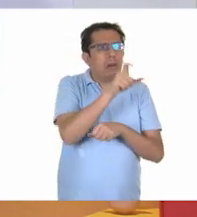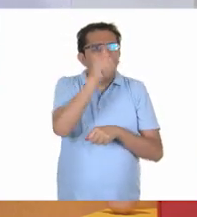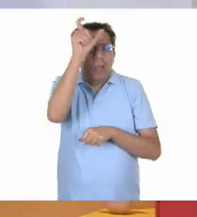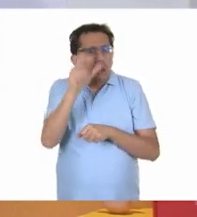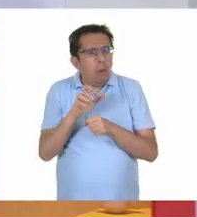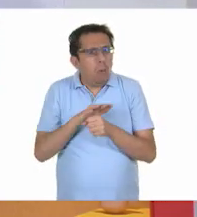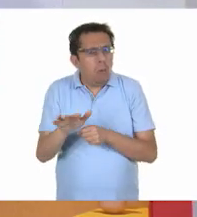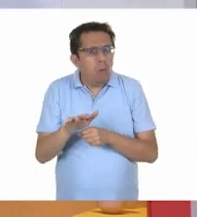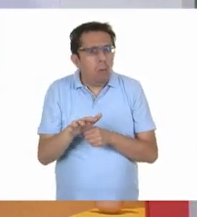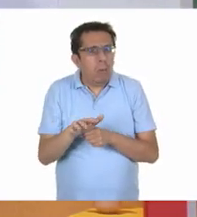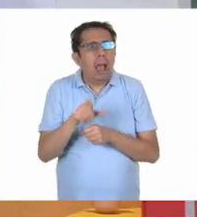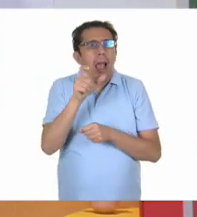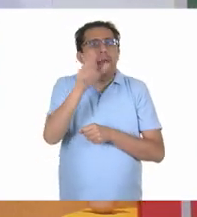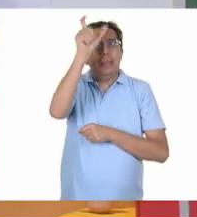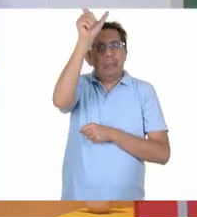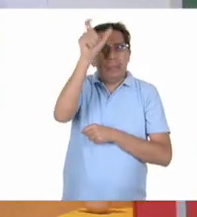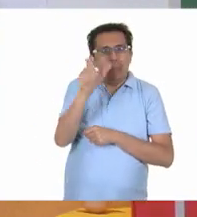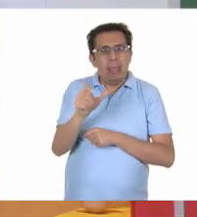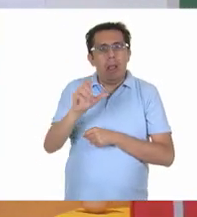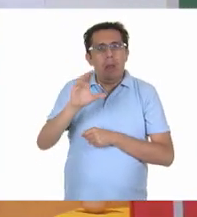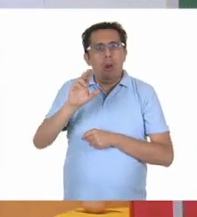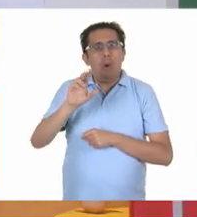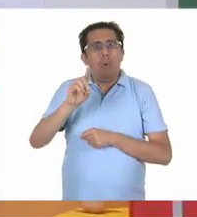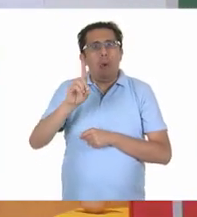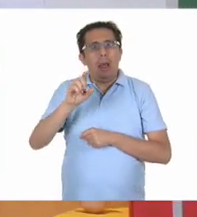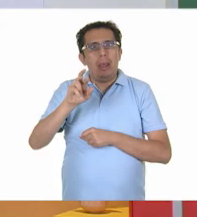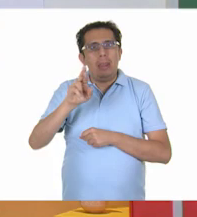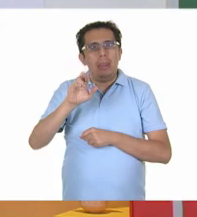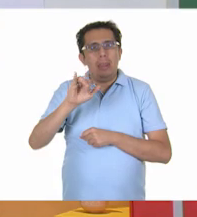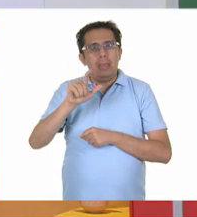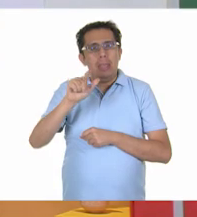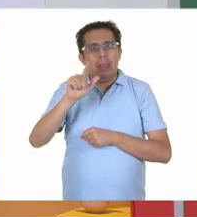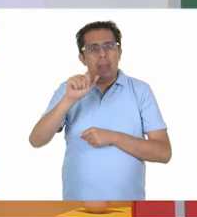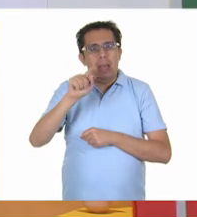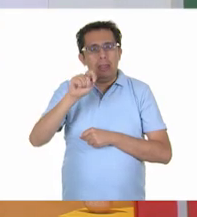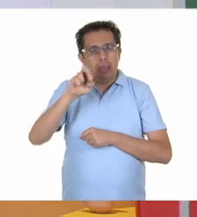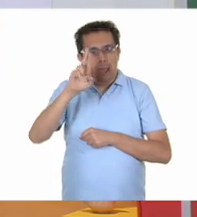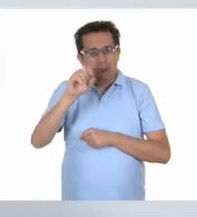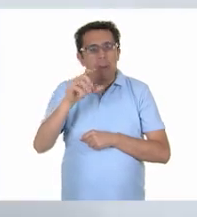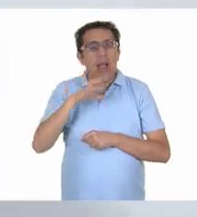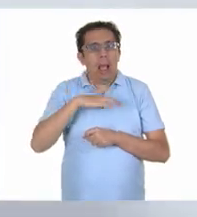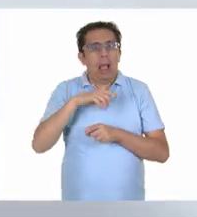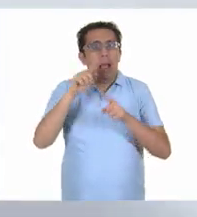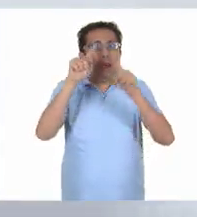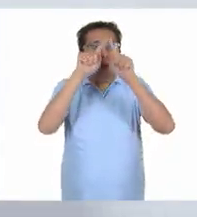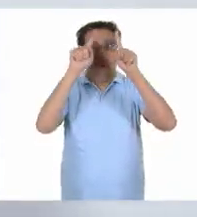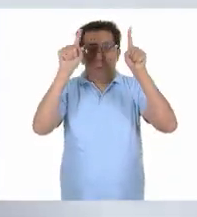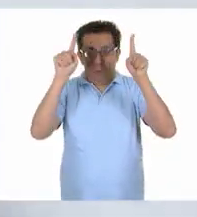En los cuadriláteros. ¿Porque tiene cuántas aristas? Cuatro. Cuatro aristas.